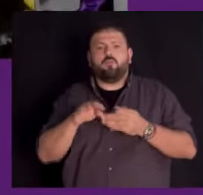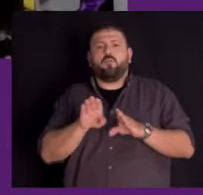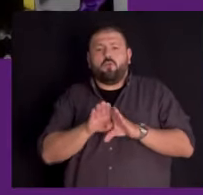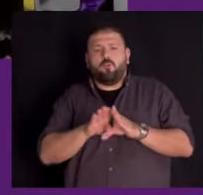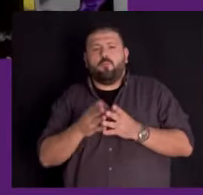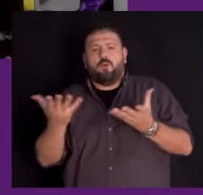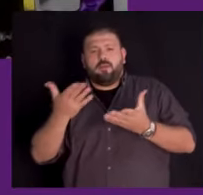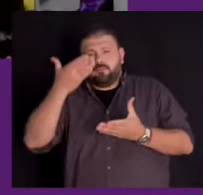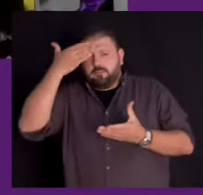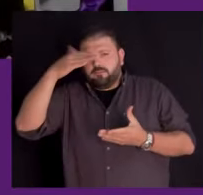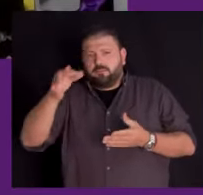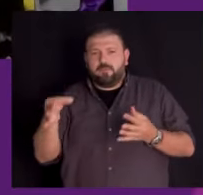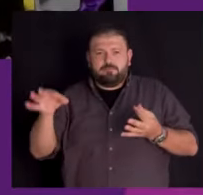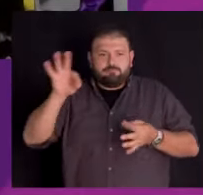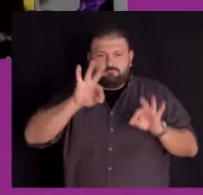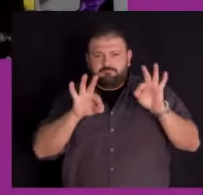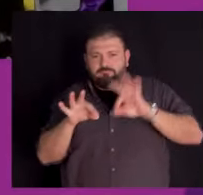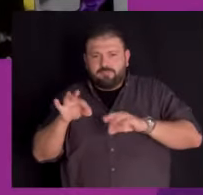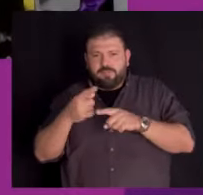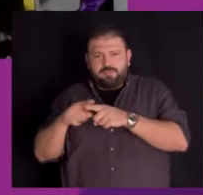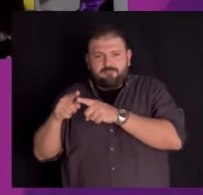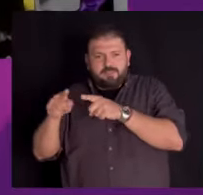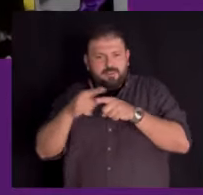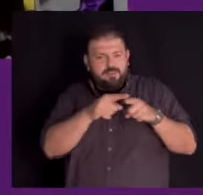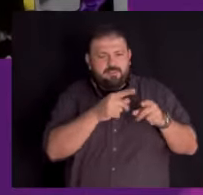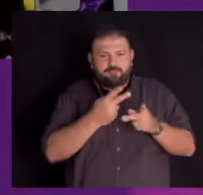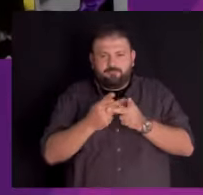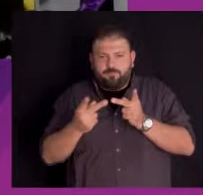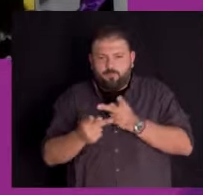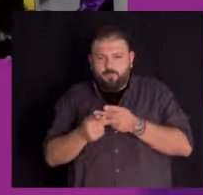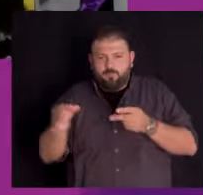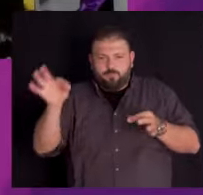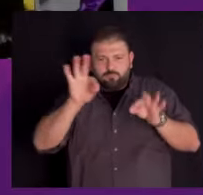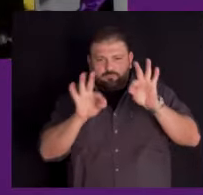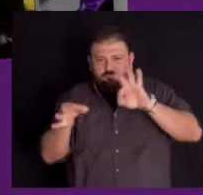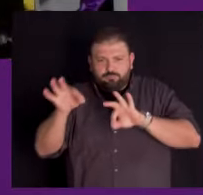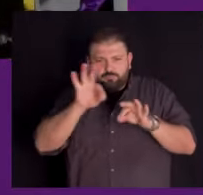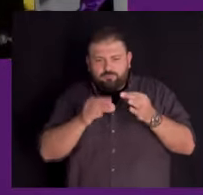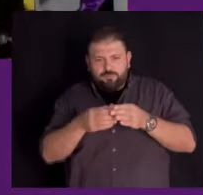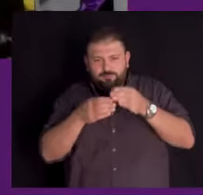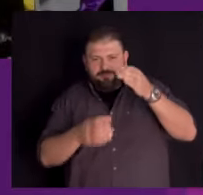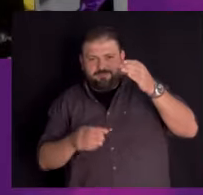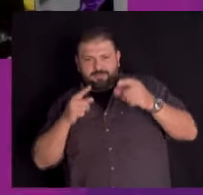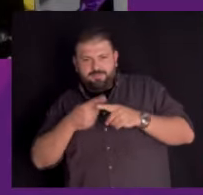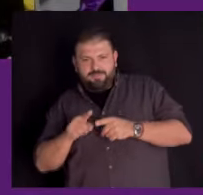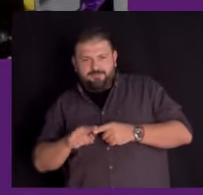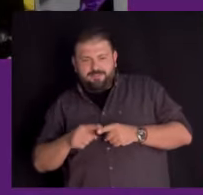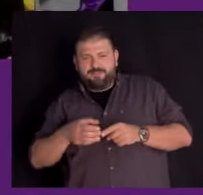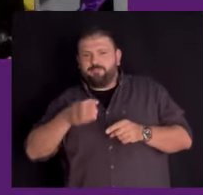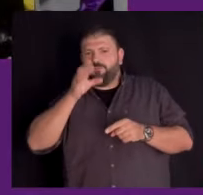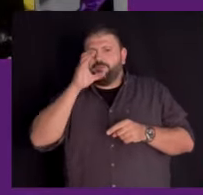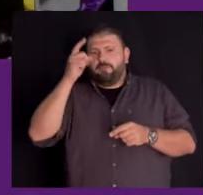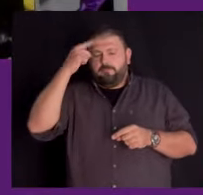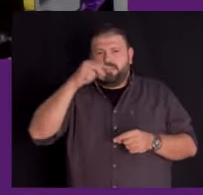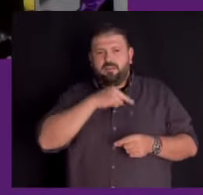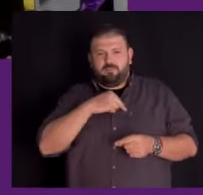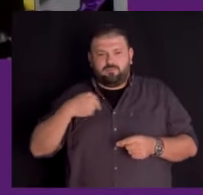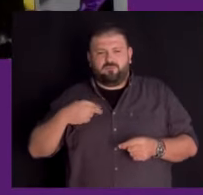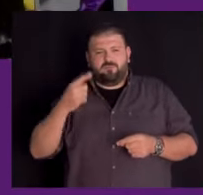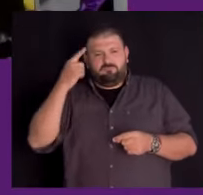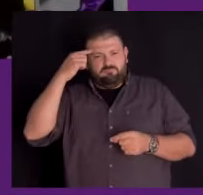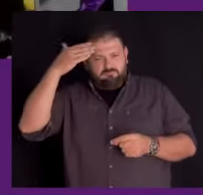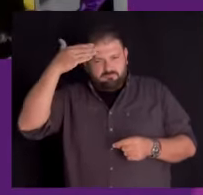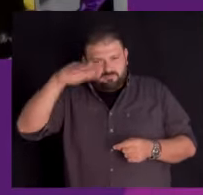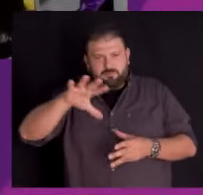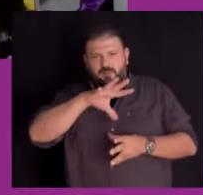los productos, porque finalmente considero que ese es el objetivo, ¿no? Que cada vez estemos más capacitados